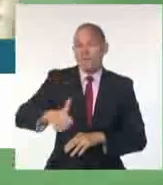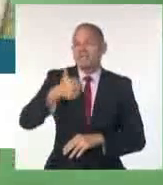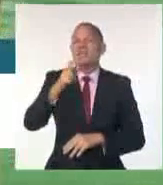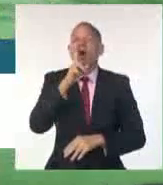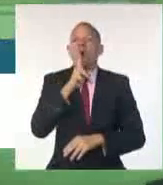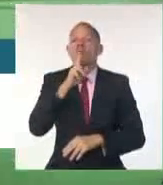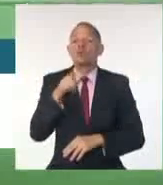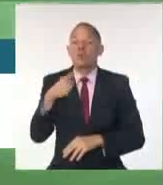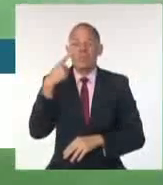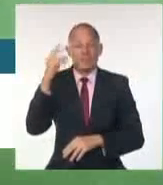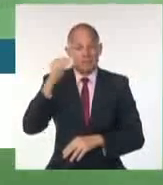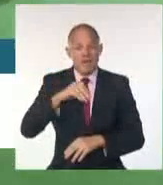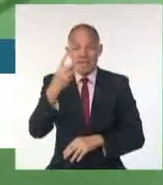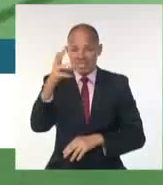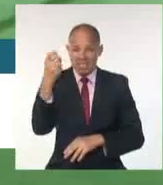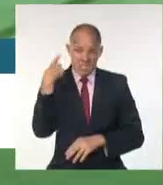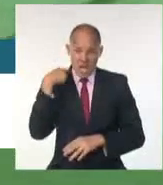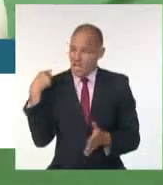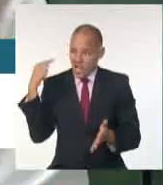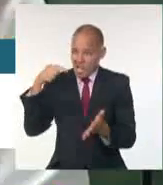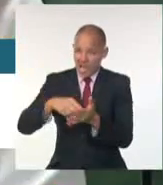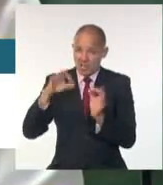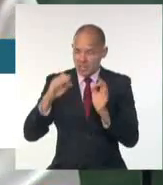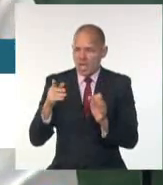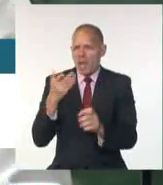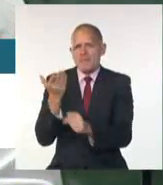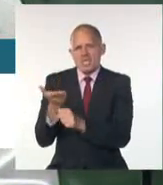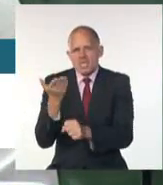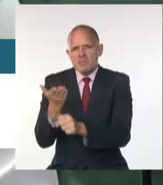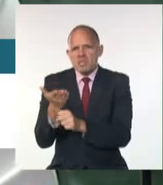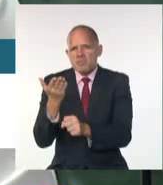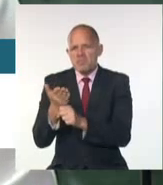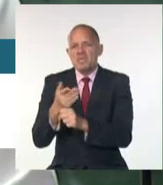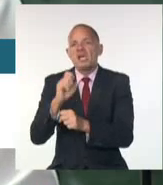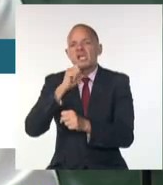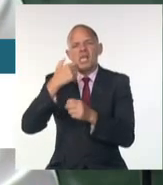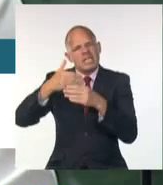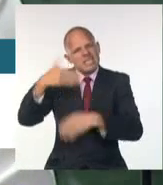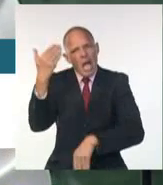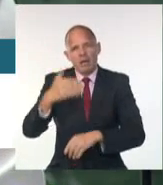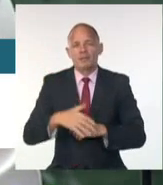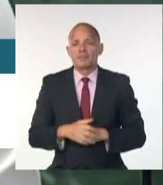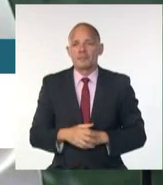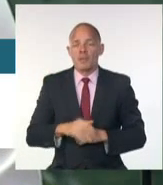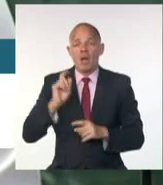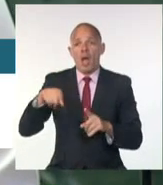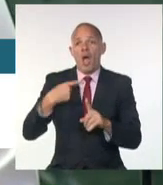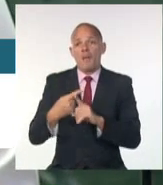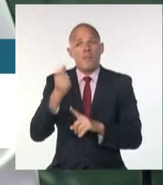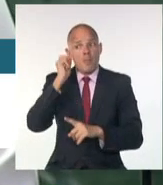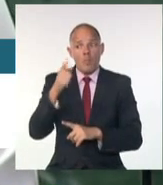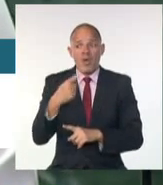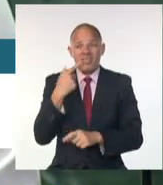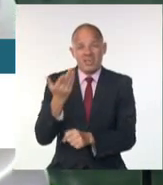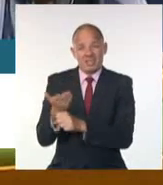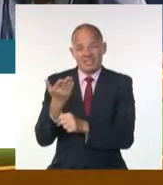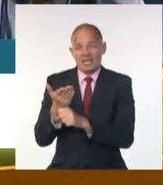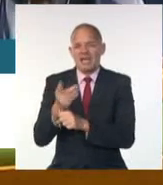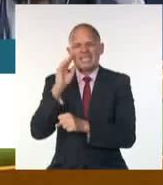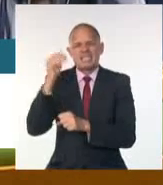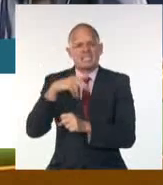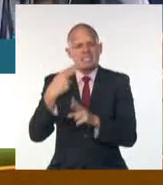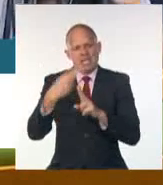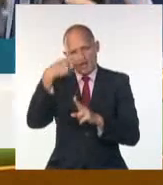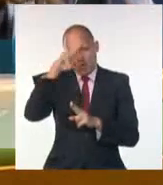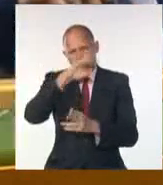ONU en rechazo a las medidas de guerra económica aplicadas por Estados Unidos. También exigió la retirada de la mayor de las Antillas de la espuria